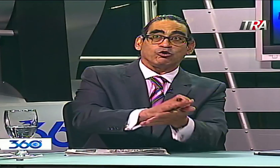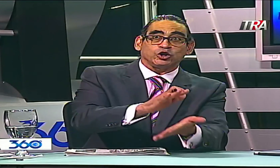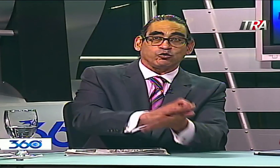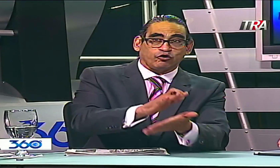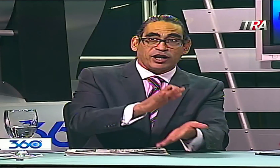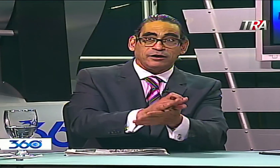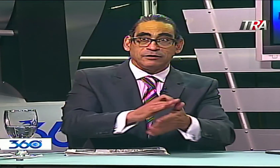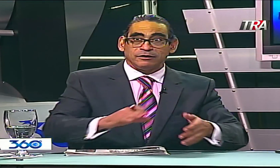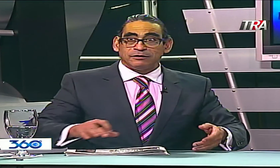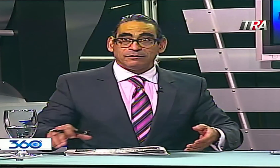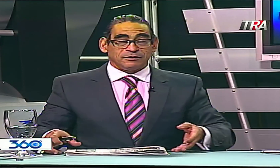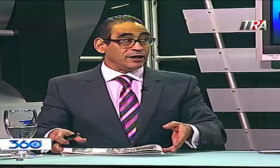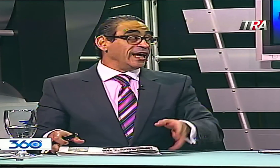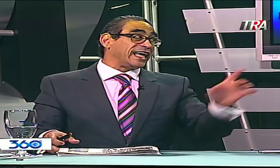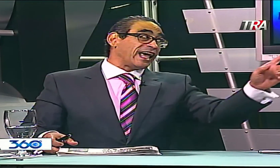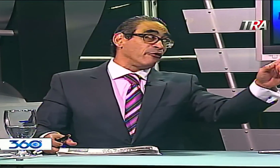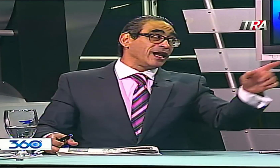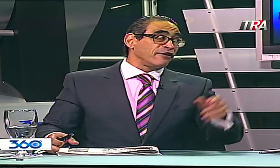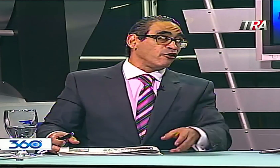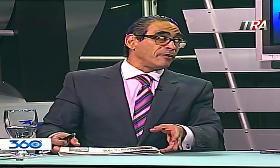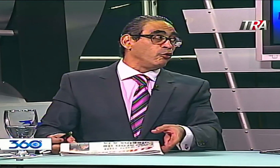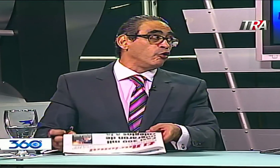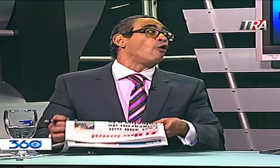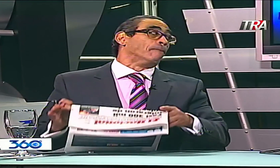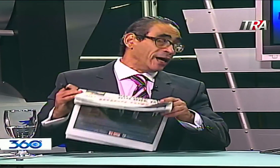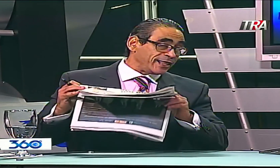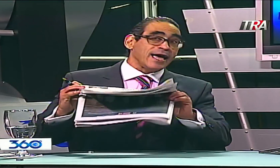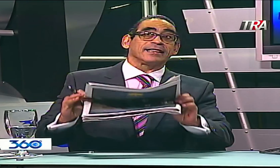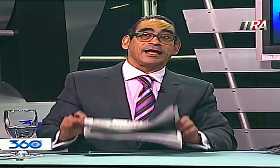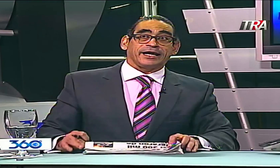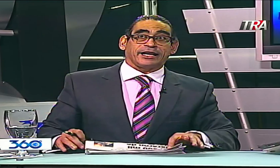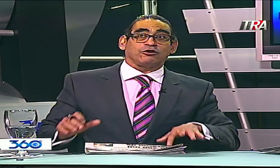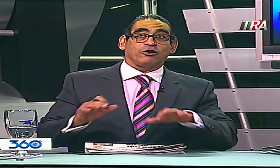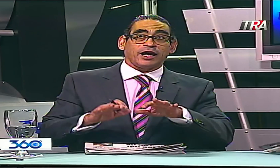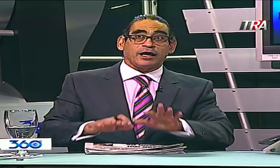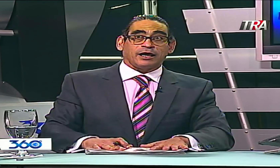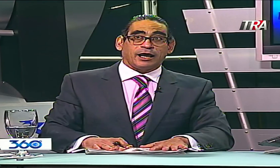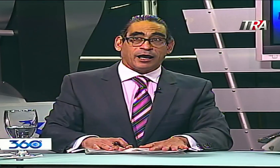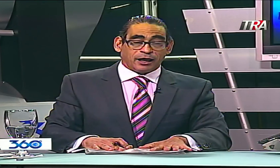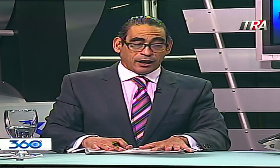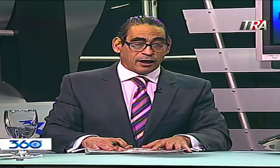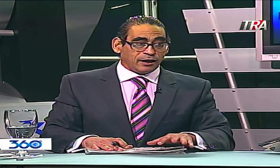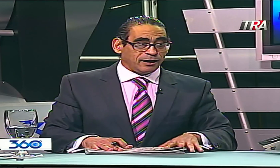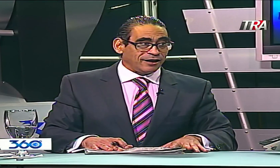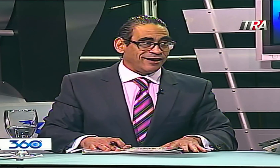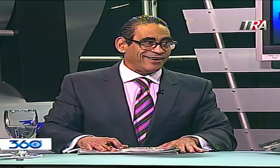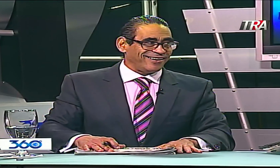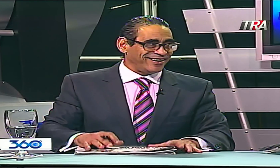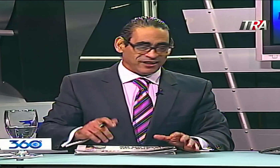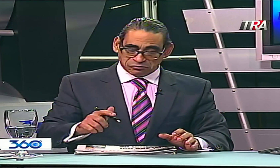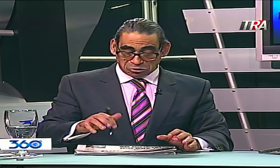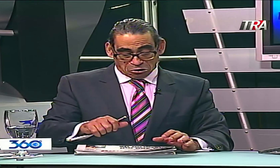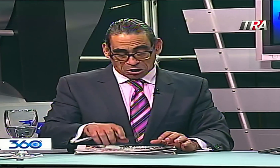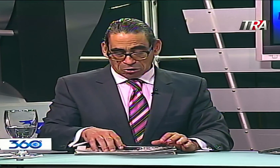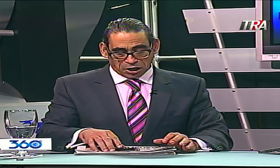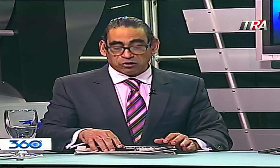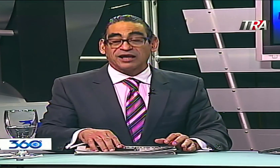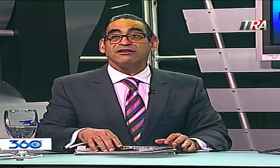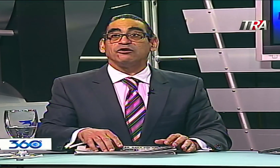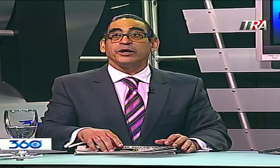elemento constitucional y creado en el año 2001 mediante el decreto de... Está feo Pablo Ulloa. Yo